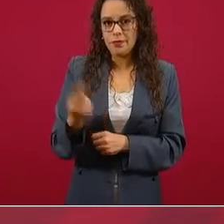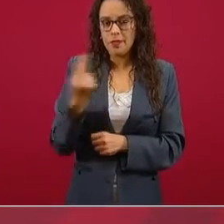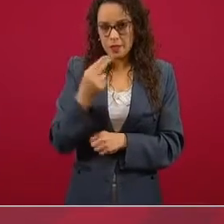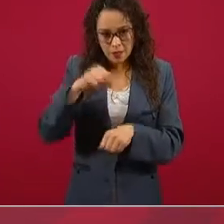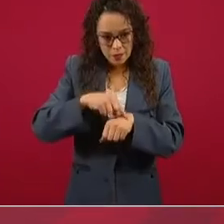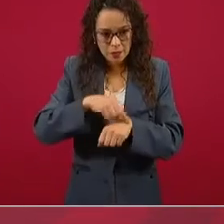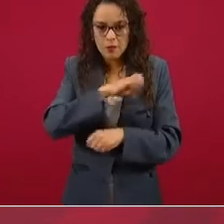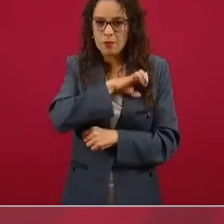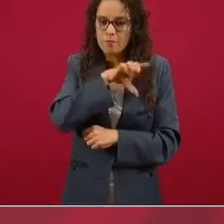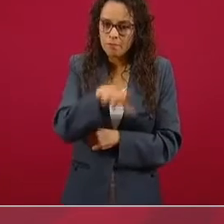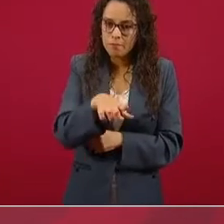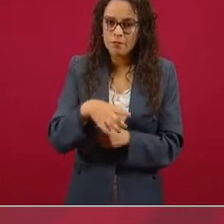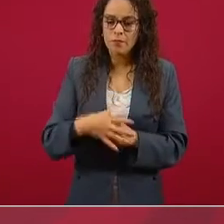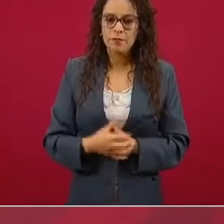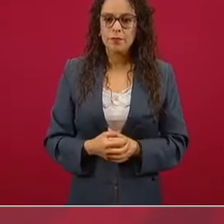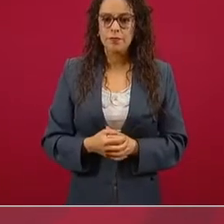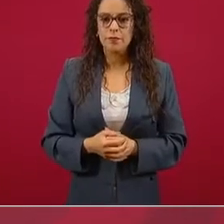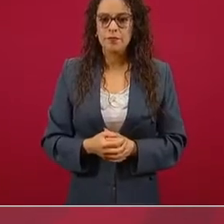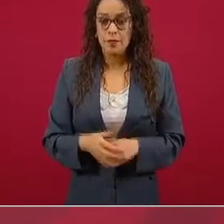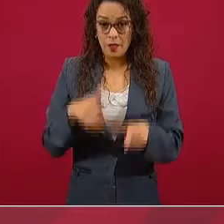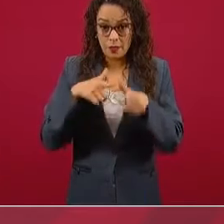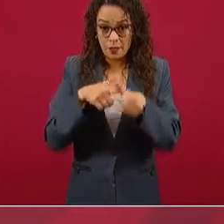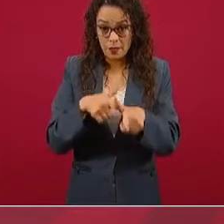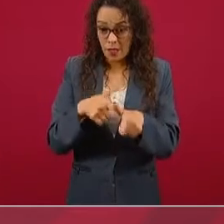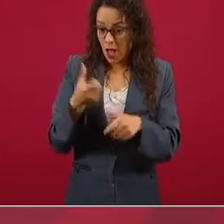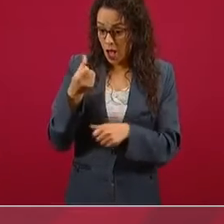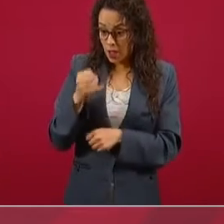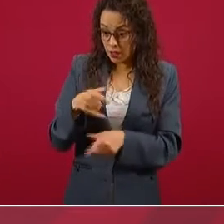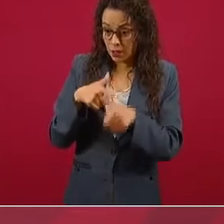No podemos seguir así,